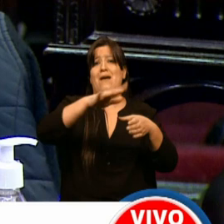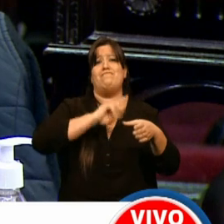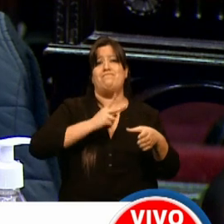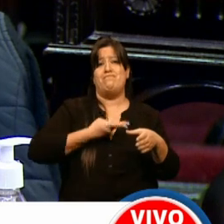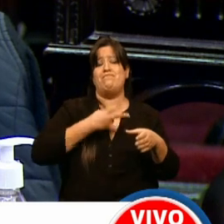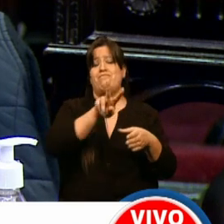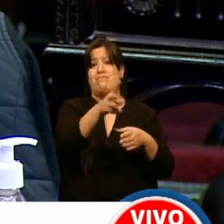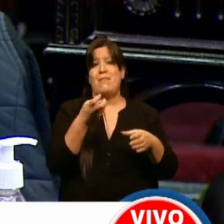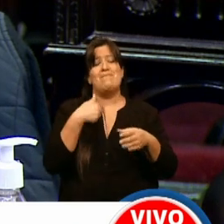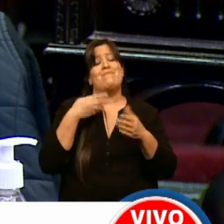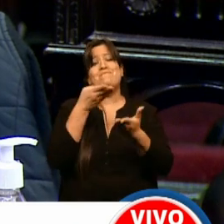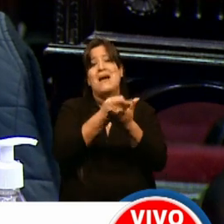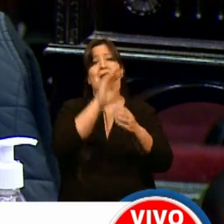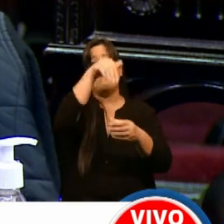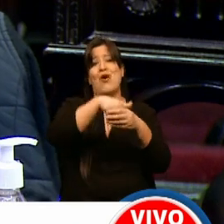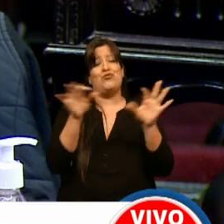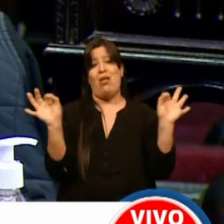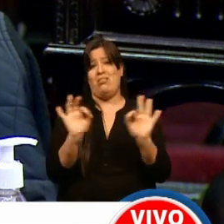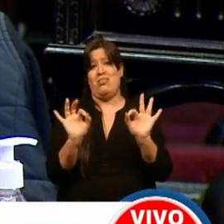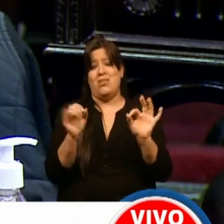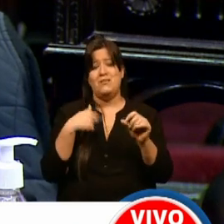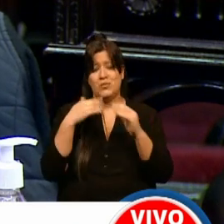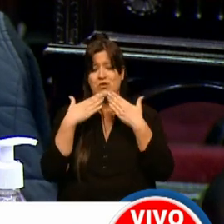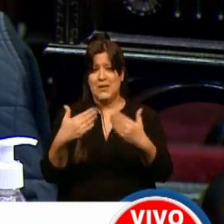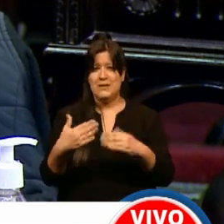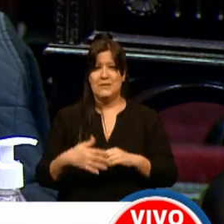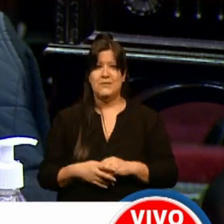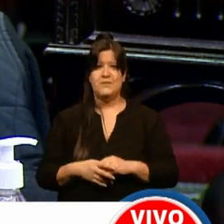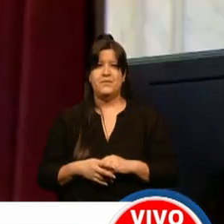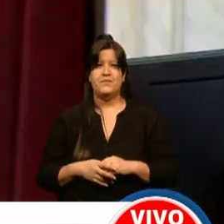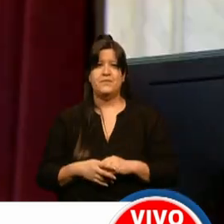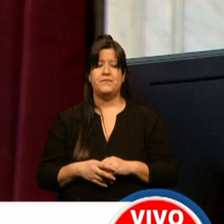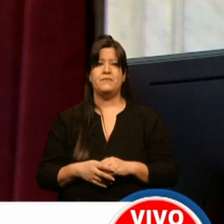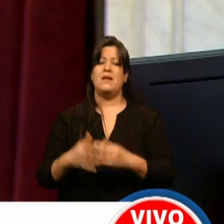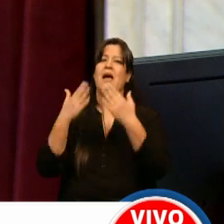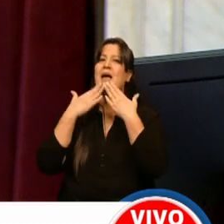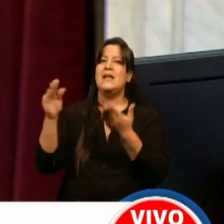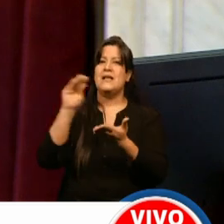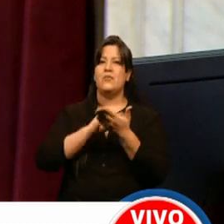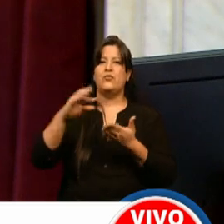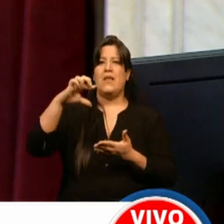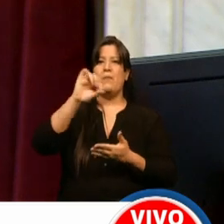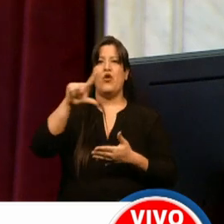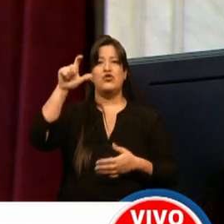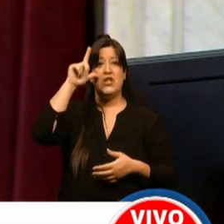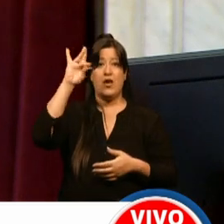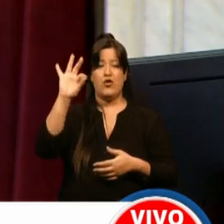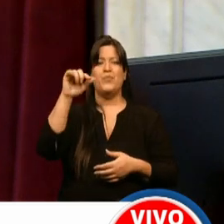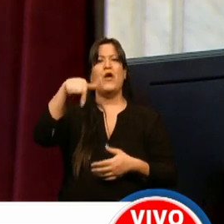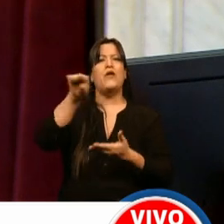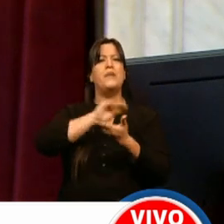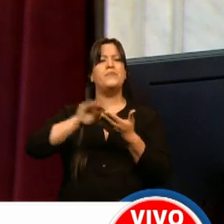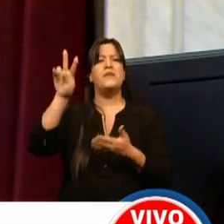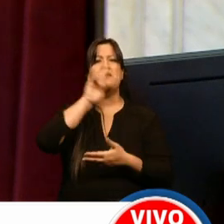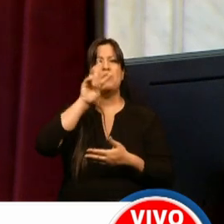pido permiso para abstenerse en la votación muchas gracias gracias diputada apoyado en uso de la palabra la diputada